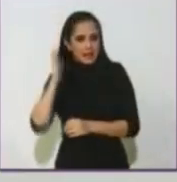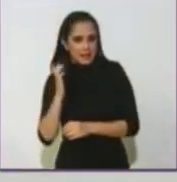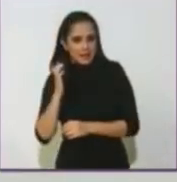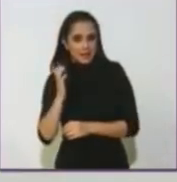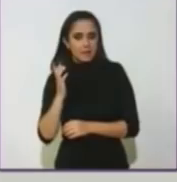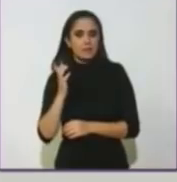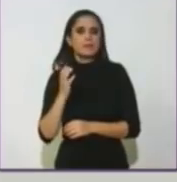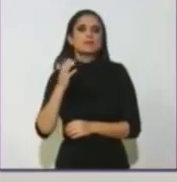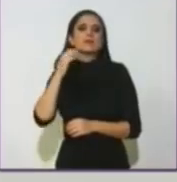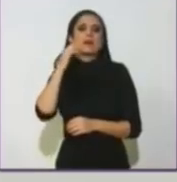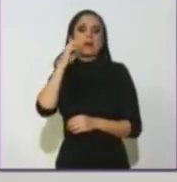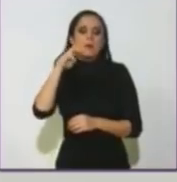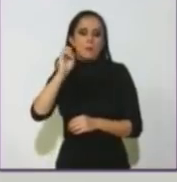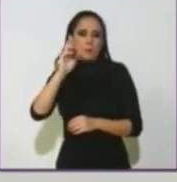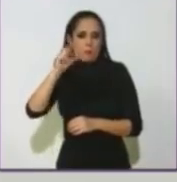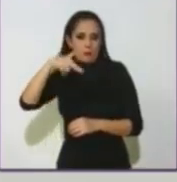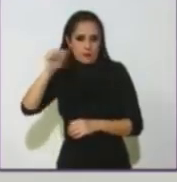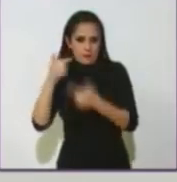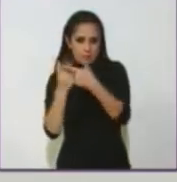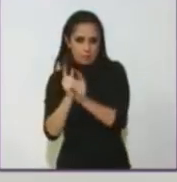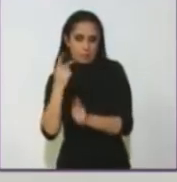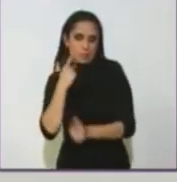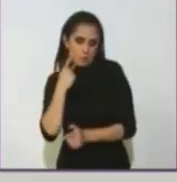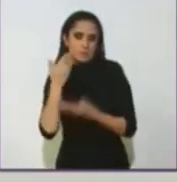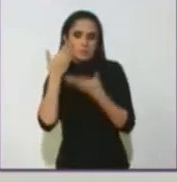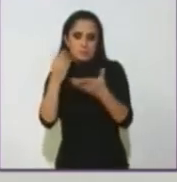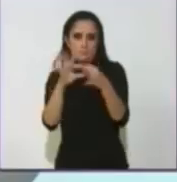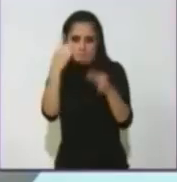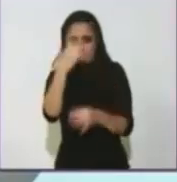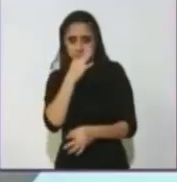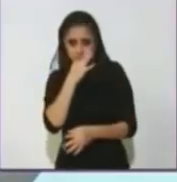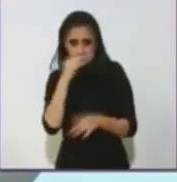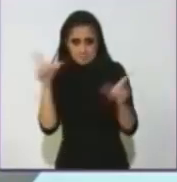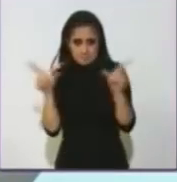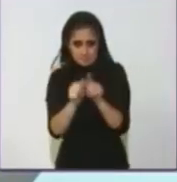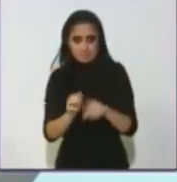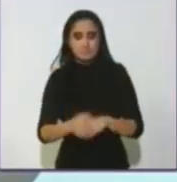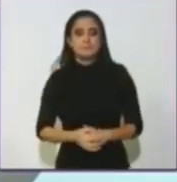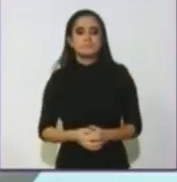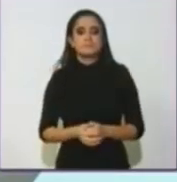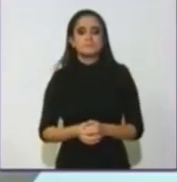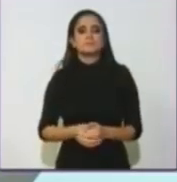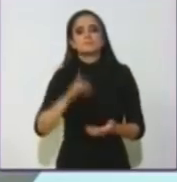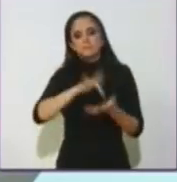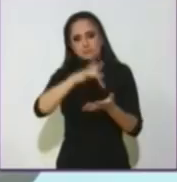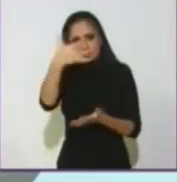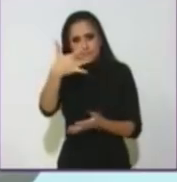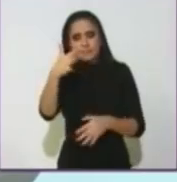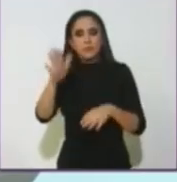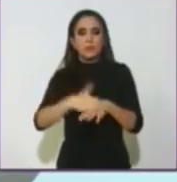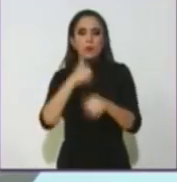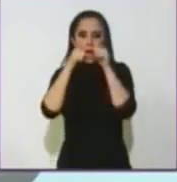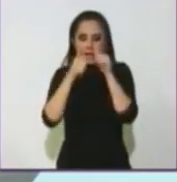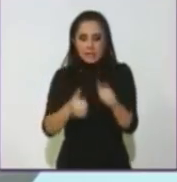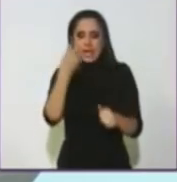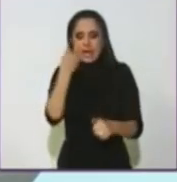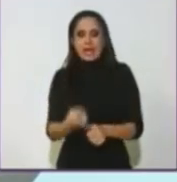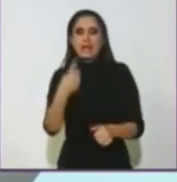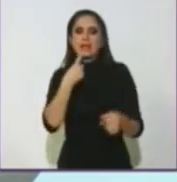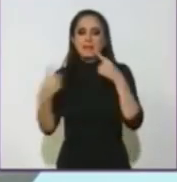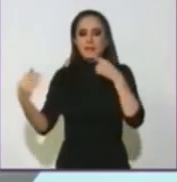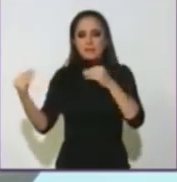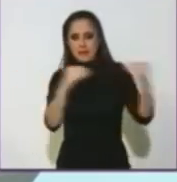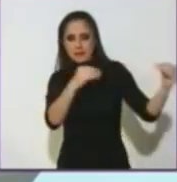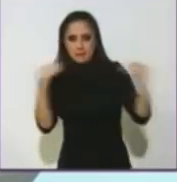común juntos haremos historia hasta un minuto para el mensaje final cambio muchas gracias por haber escuchado este debate nos